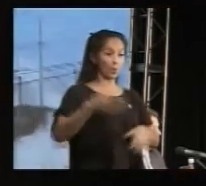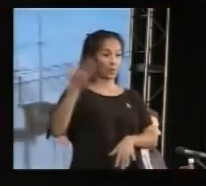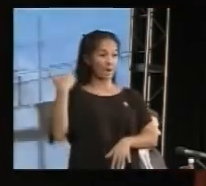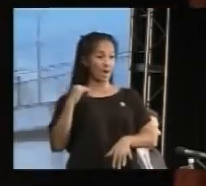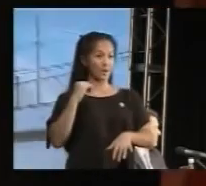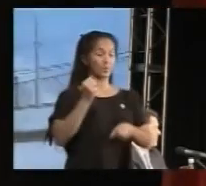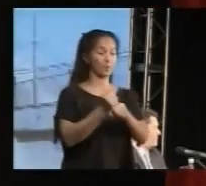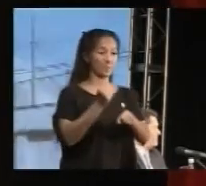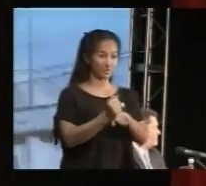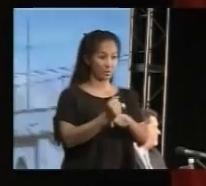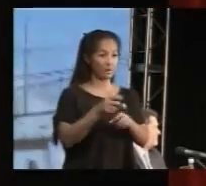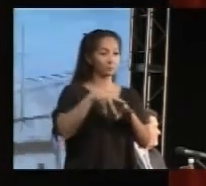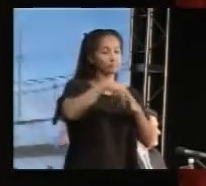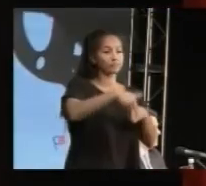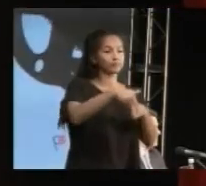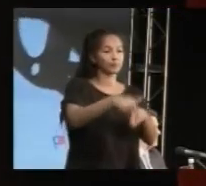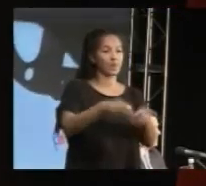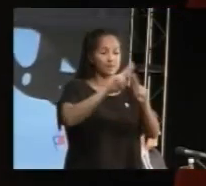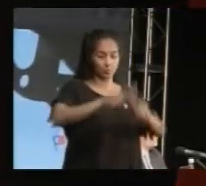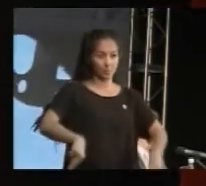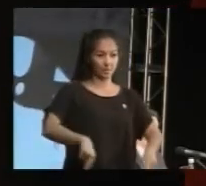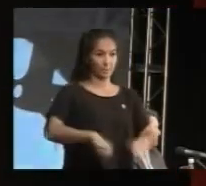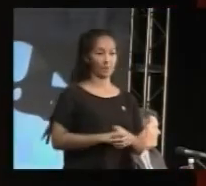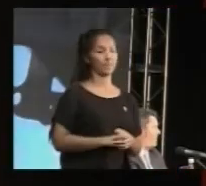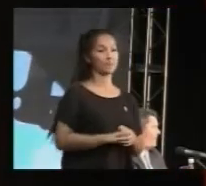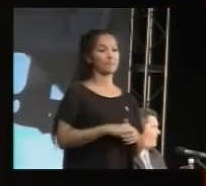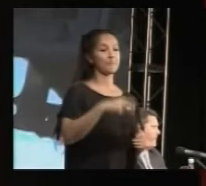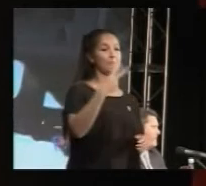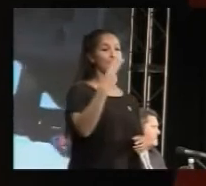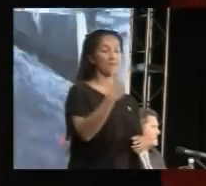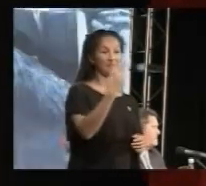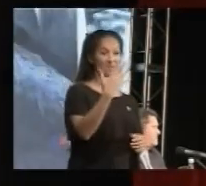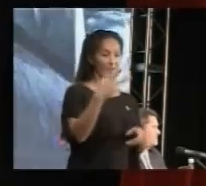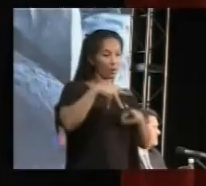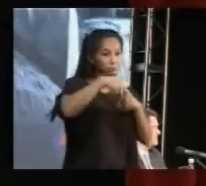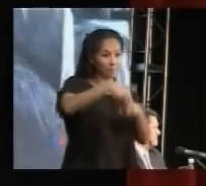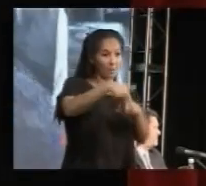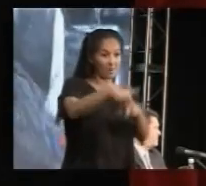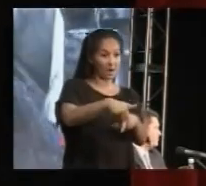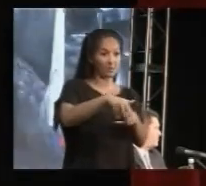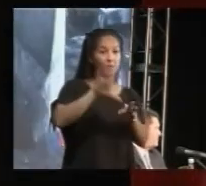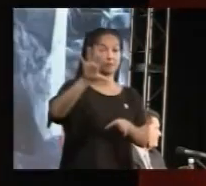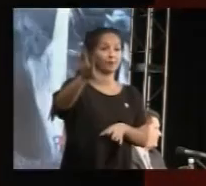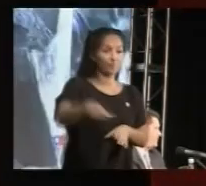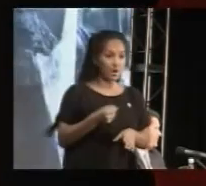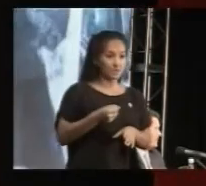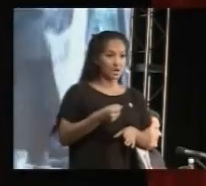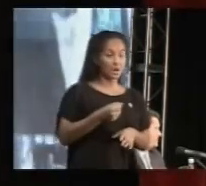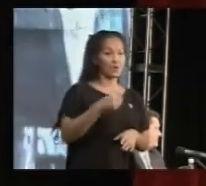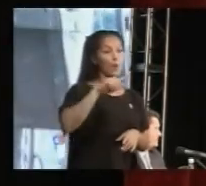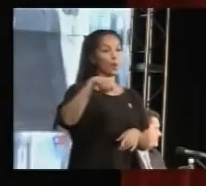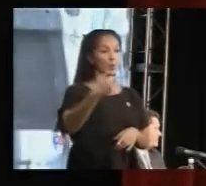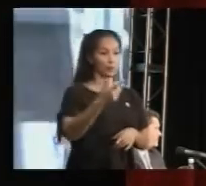derechos, y que ya mencioné, se reubicaron exitosamente 25 equinos y se recuperaron otros 11 del maltrato. En